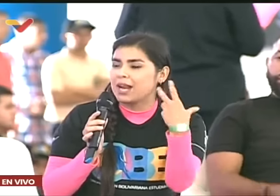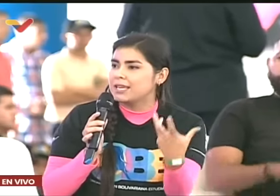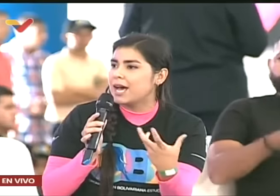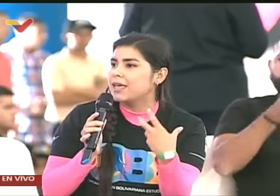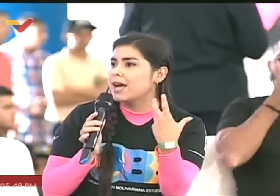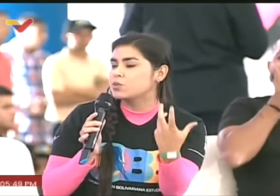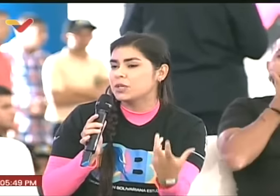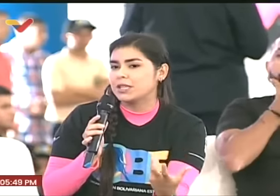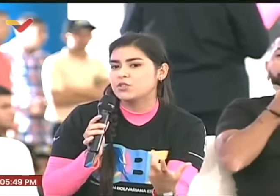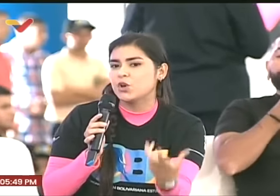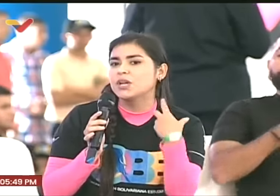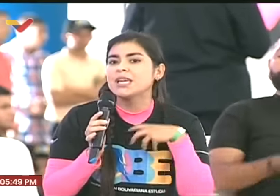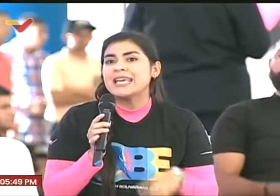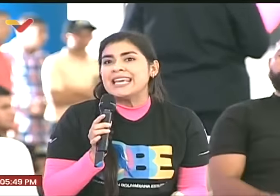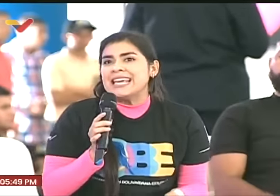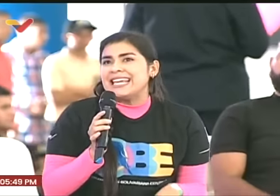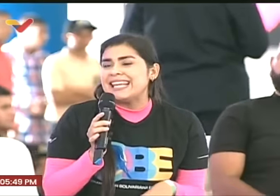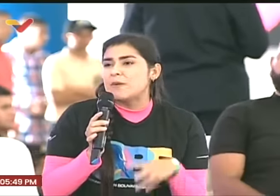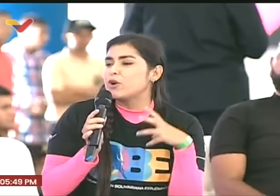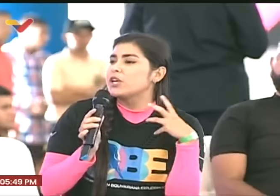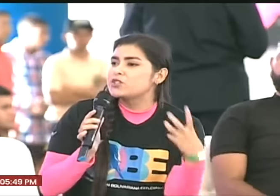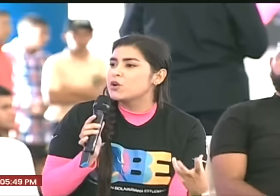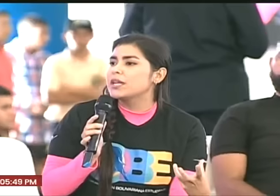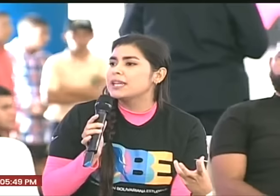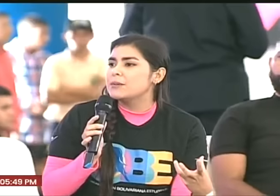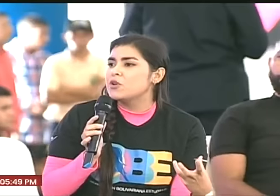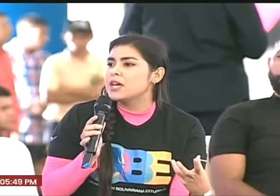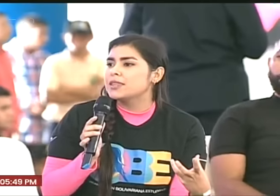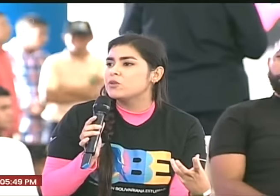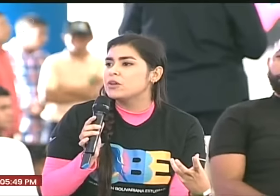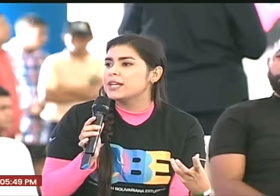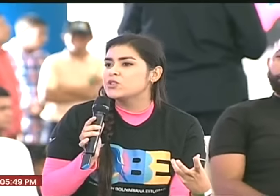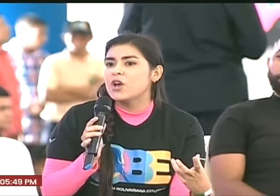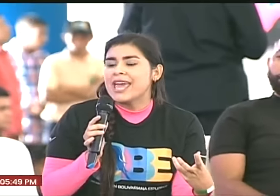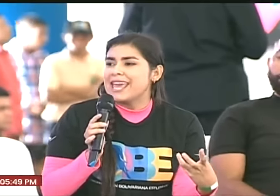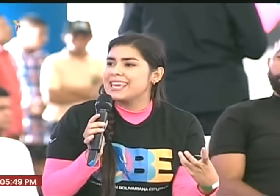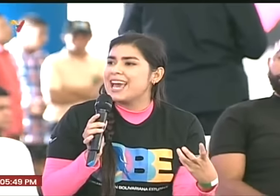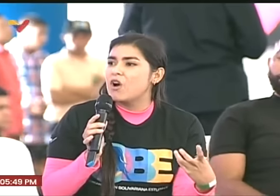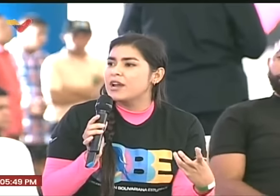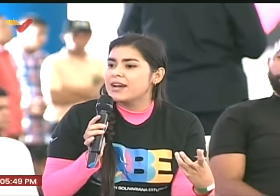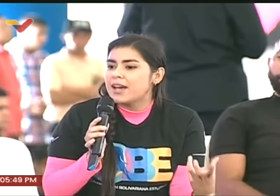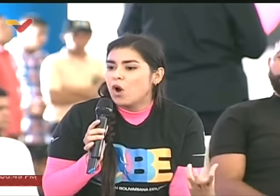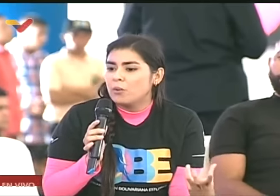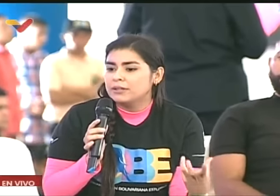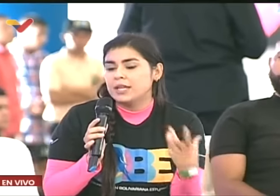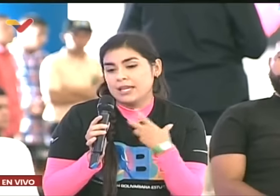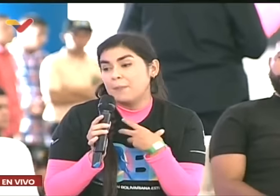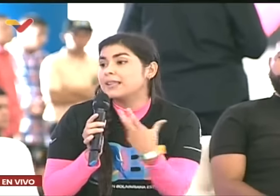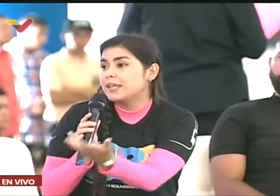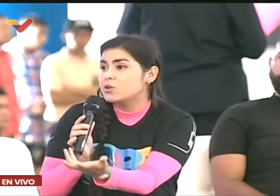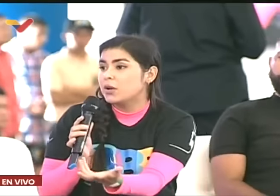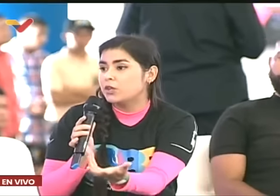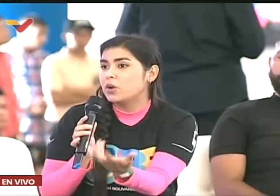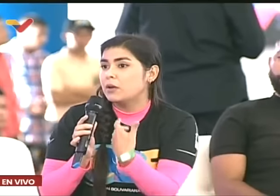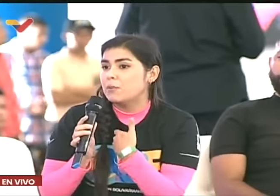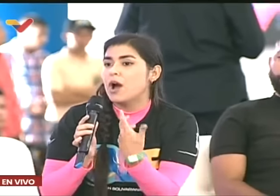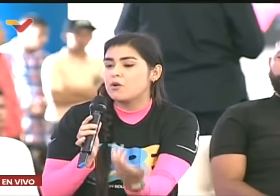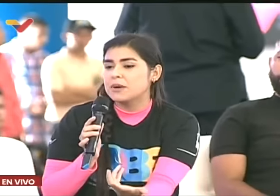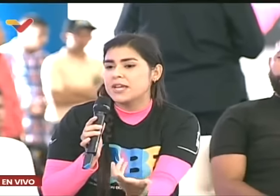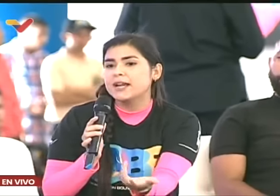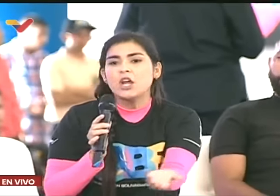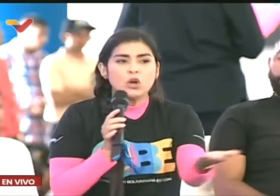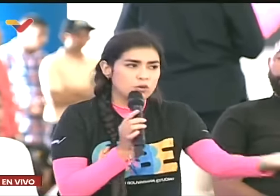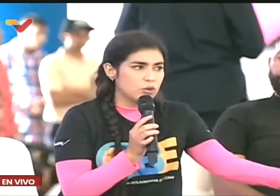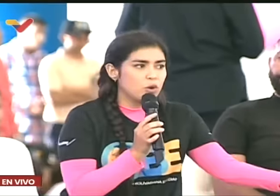gustos a sus realidades a sus intenciones y la proyección que tenemos de este congreso es que ahora cada joven y es parte de esos retos que